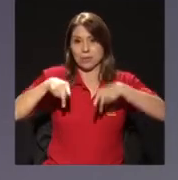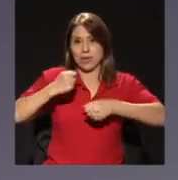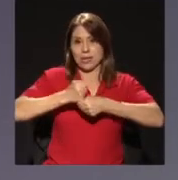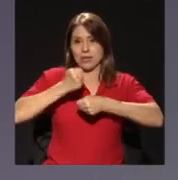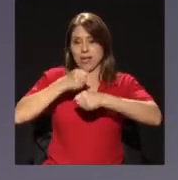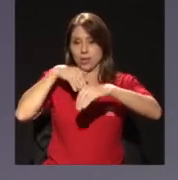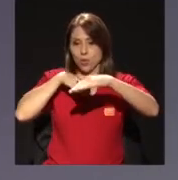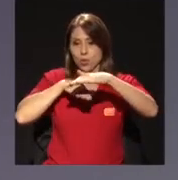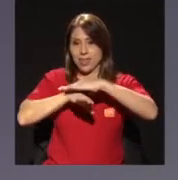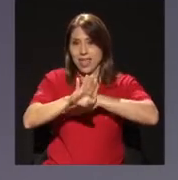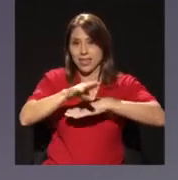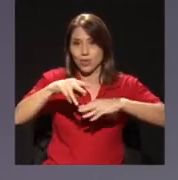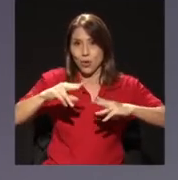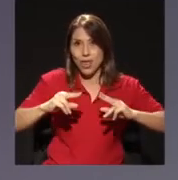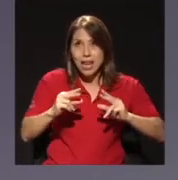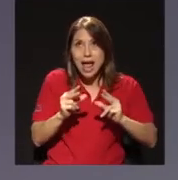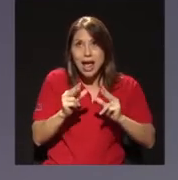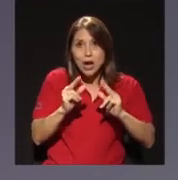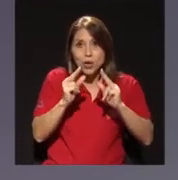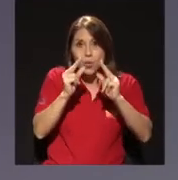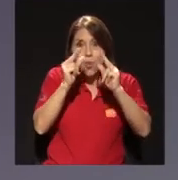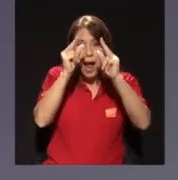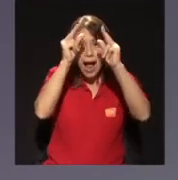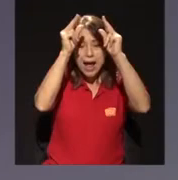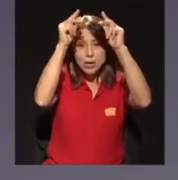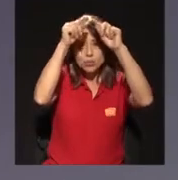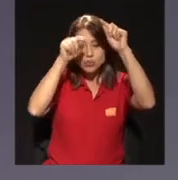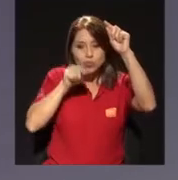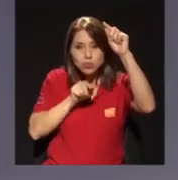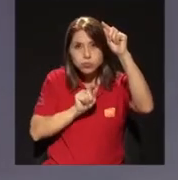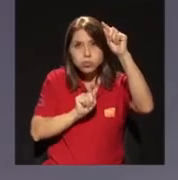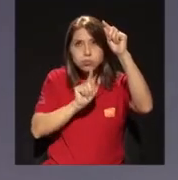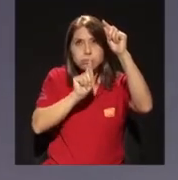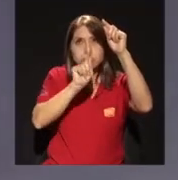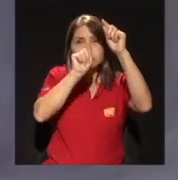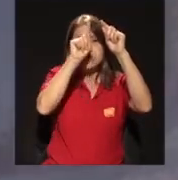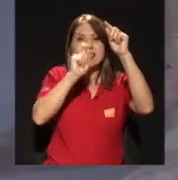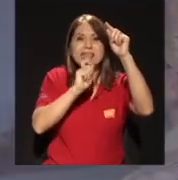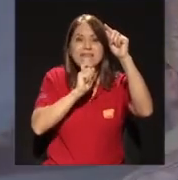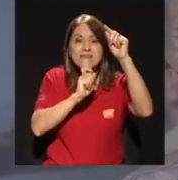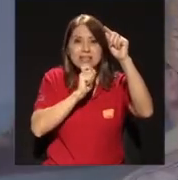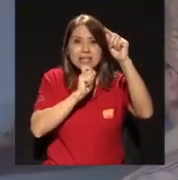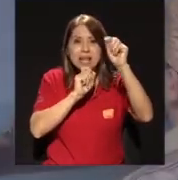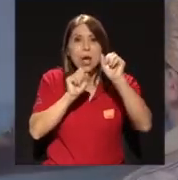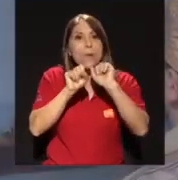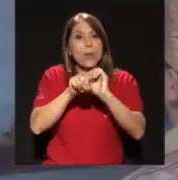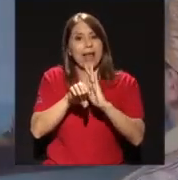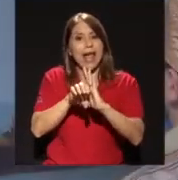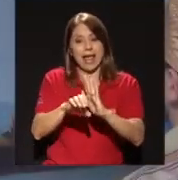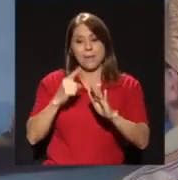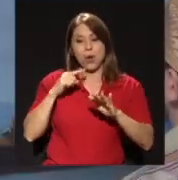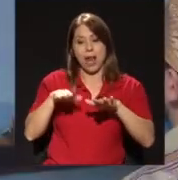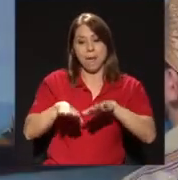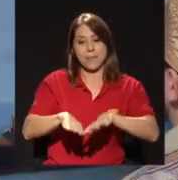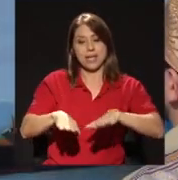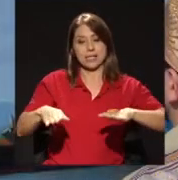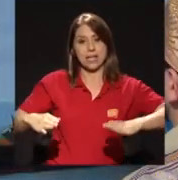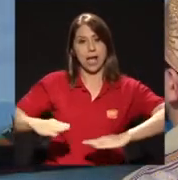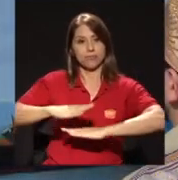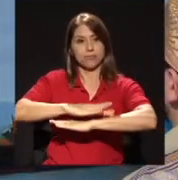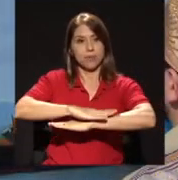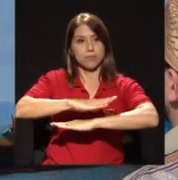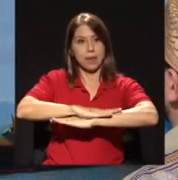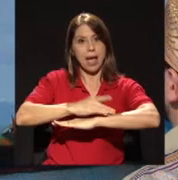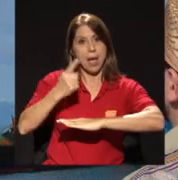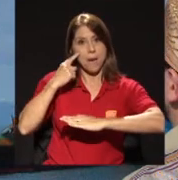la grúa es bastante difícil. Tiene, podríamos decirlo tal vez, Marta, como esta mesa, la posición del operador